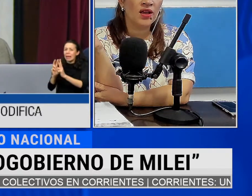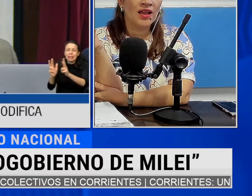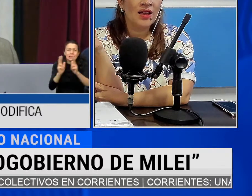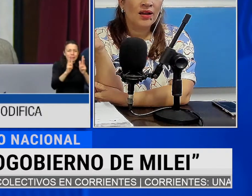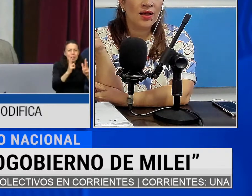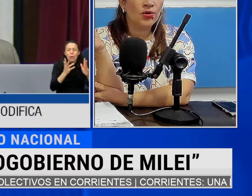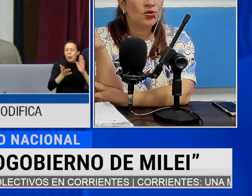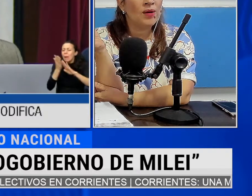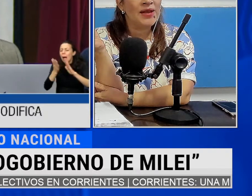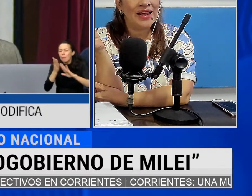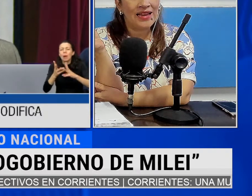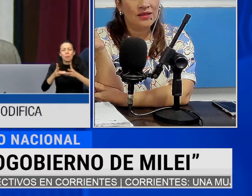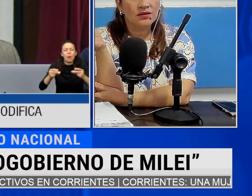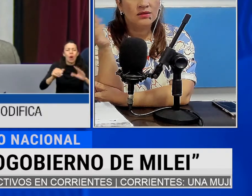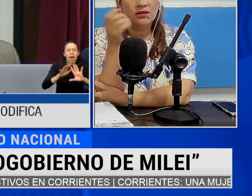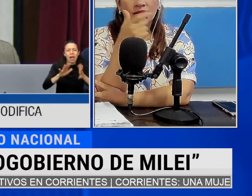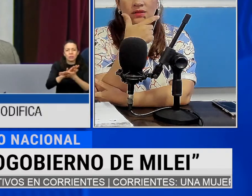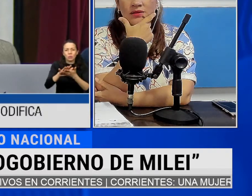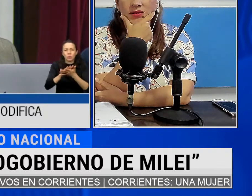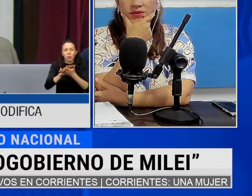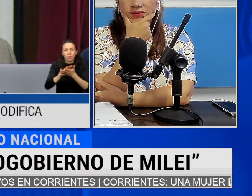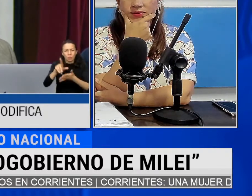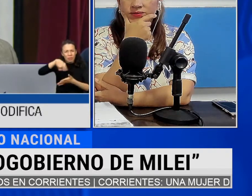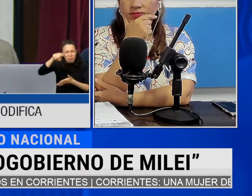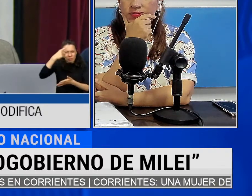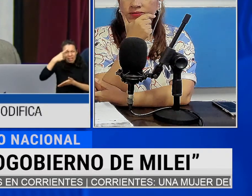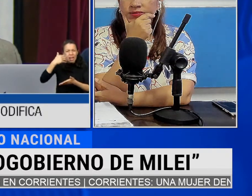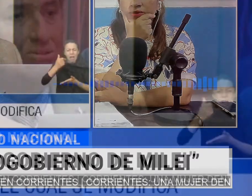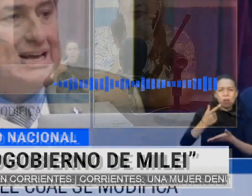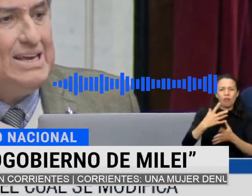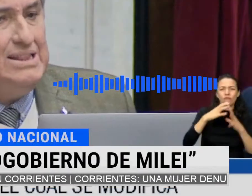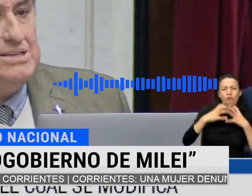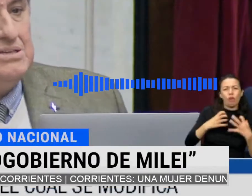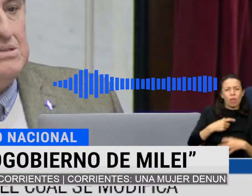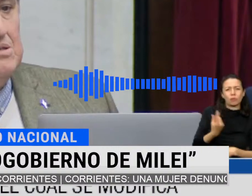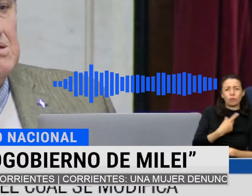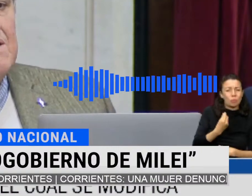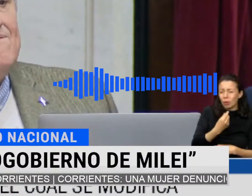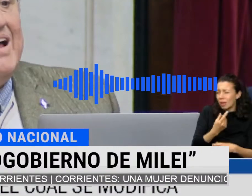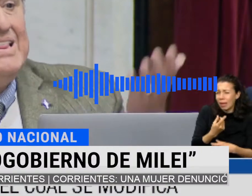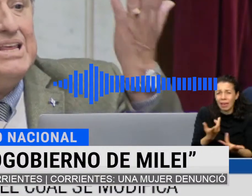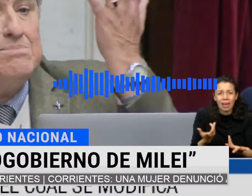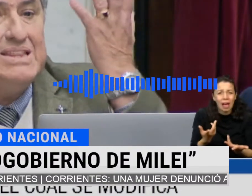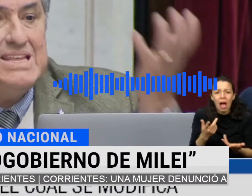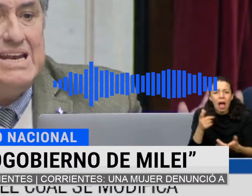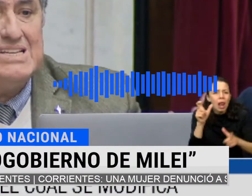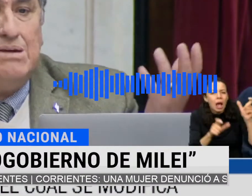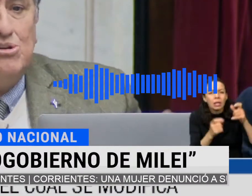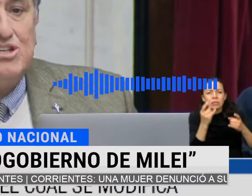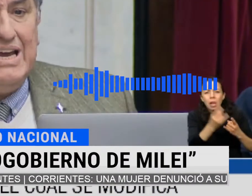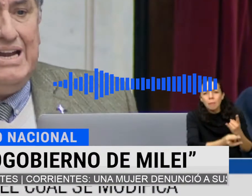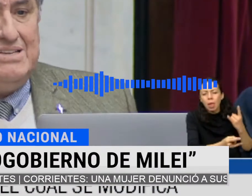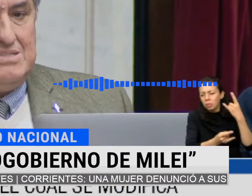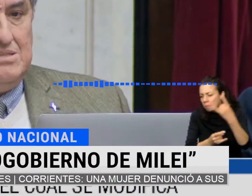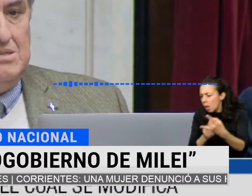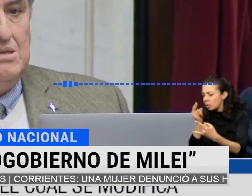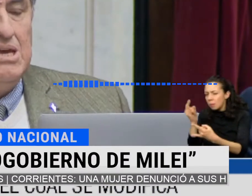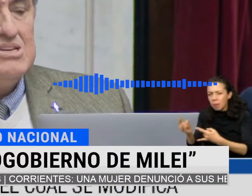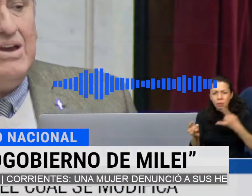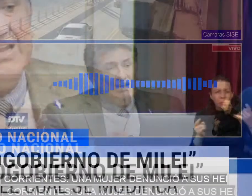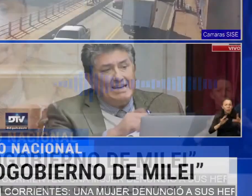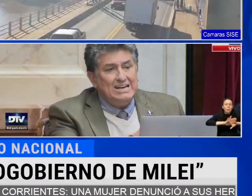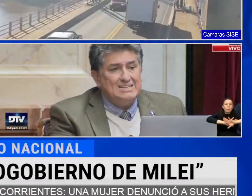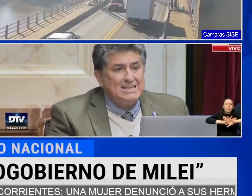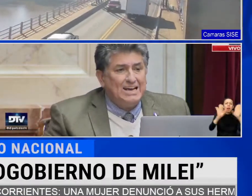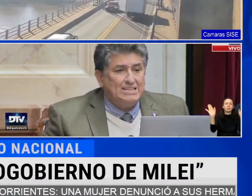el Cambio que votó a Milei. No, mire. O sea, ¿por qué usted dice que los votaron para hacer oposición?